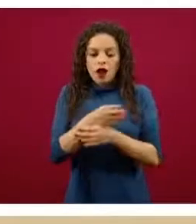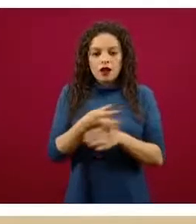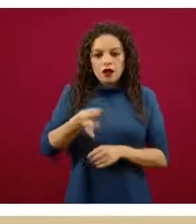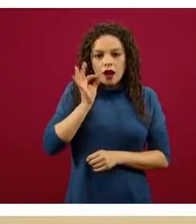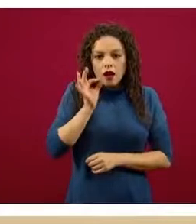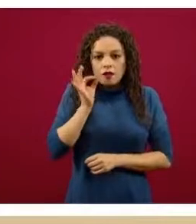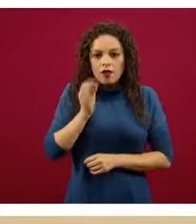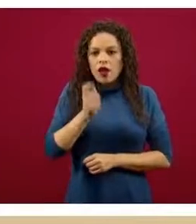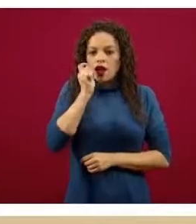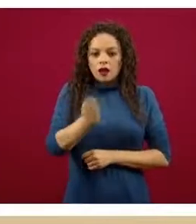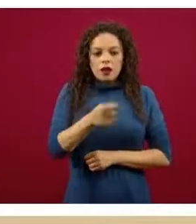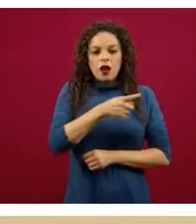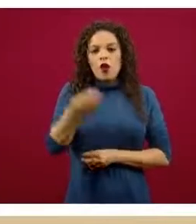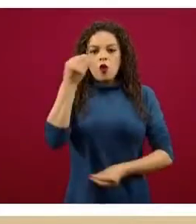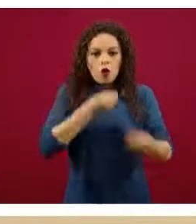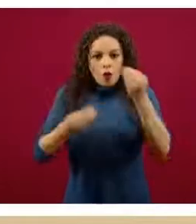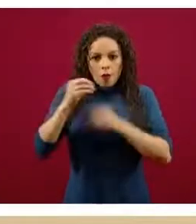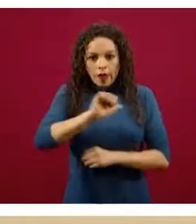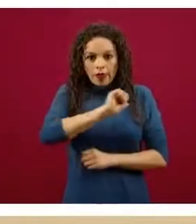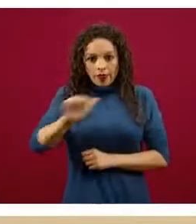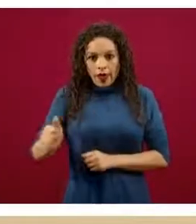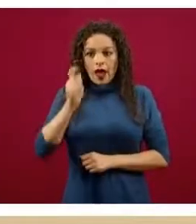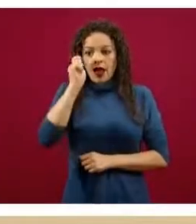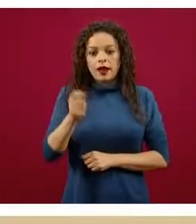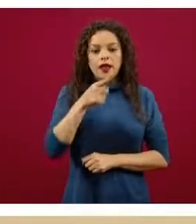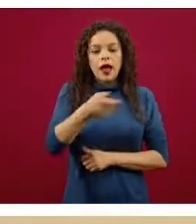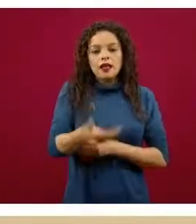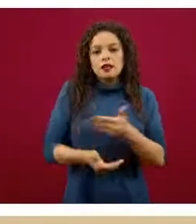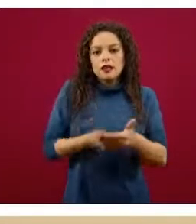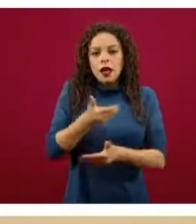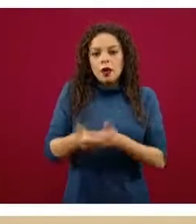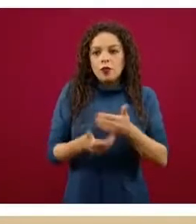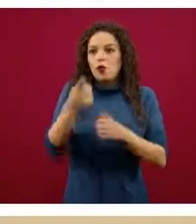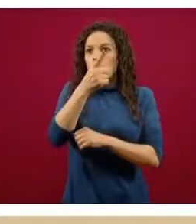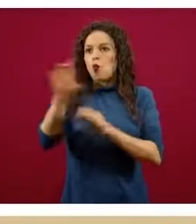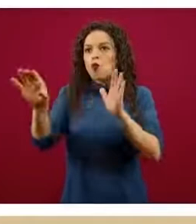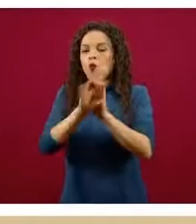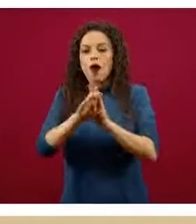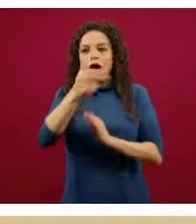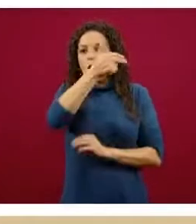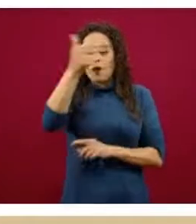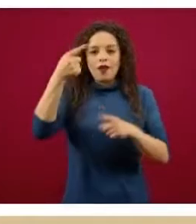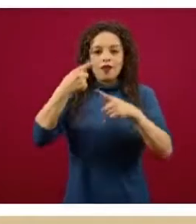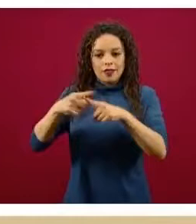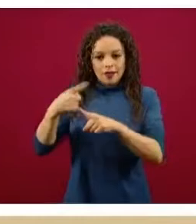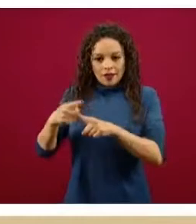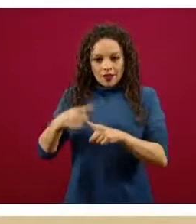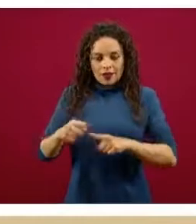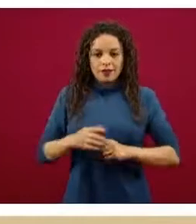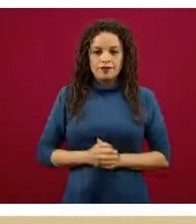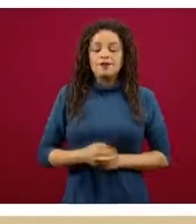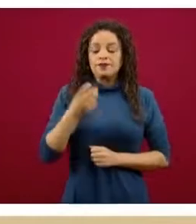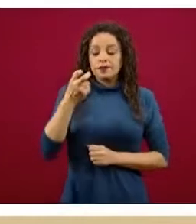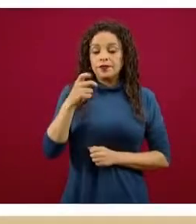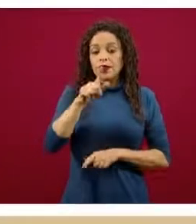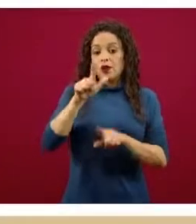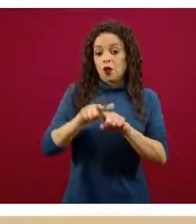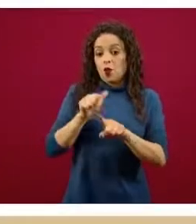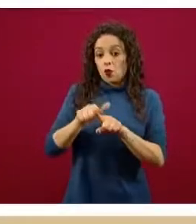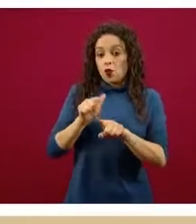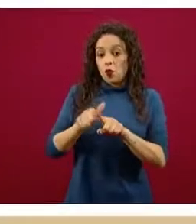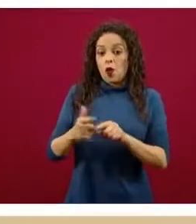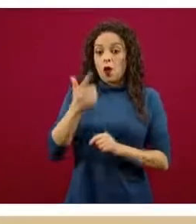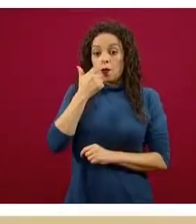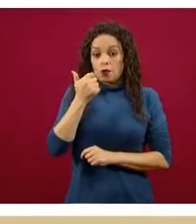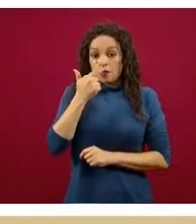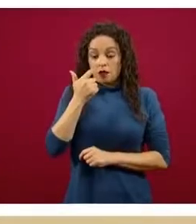de alimentación, servicio a la habitación, a domicilio para llevar en los estados que están manejando el color rojo de riesgo